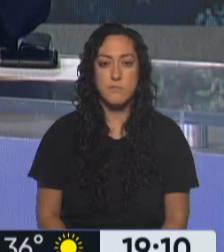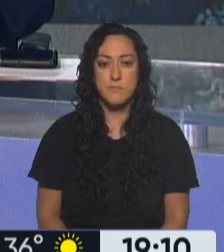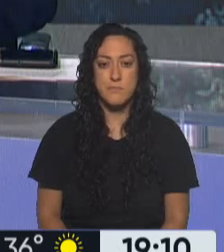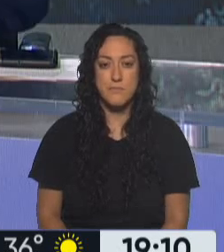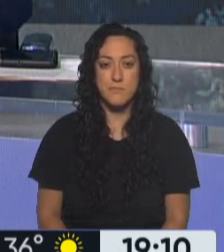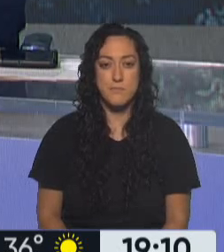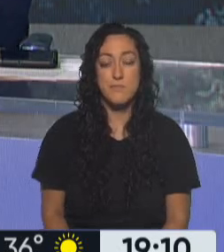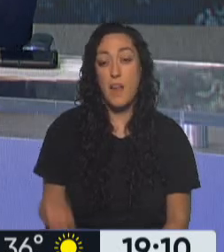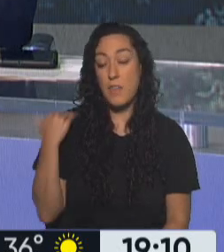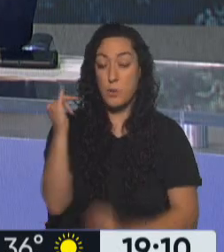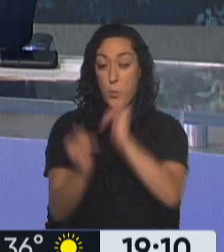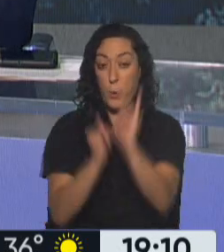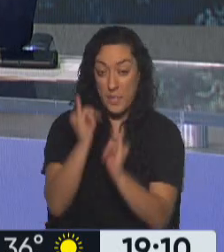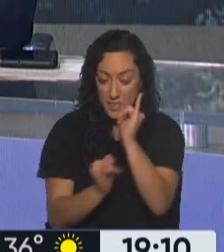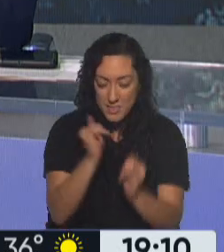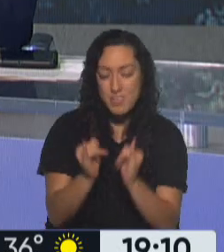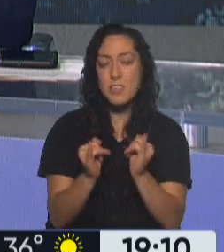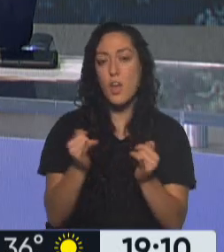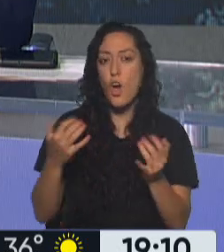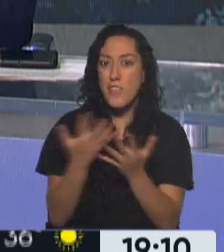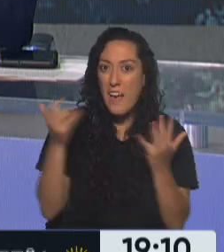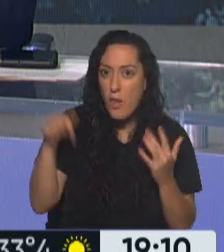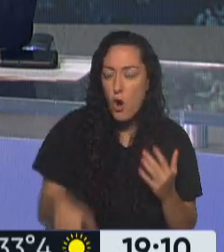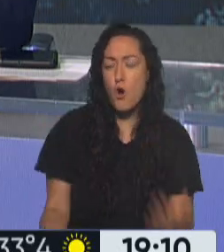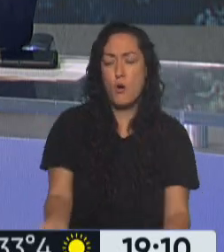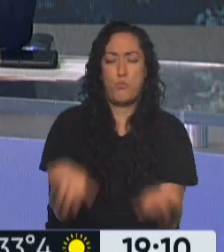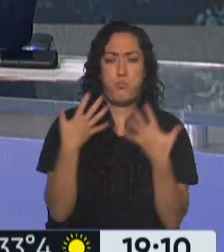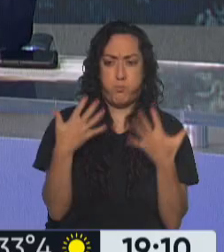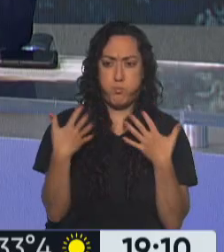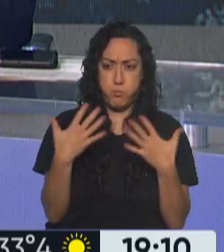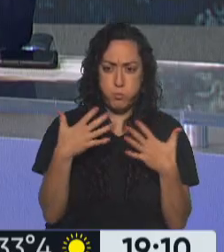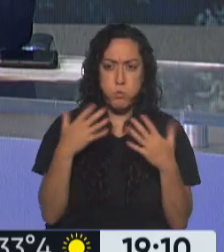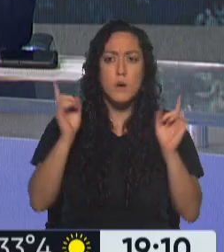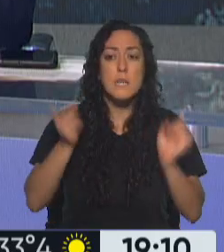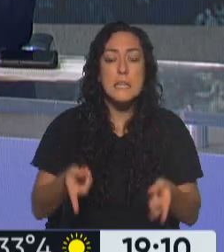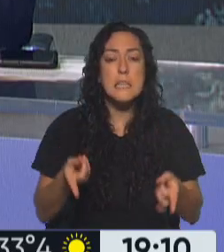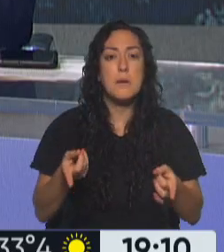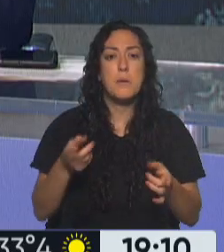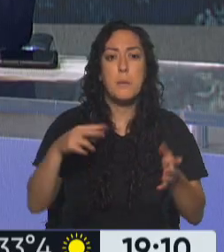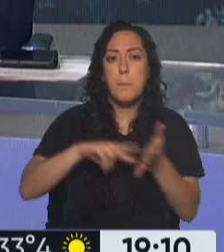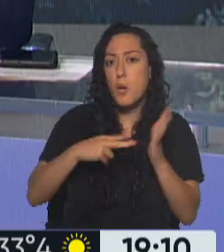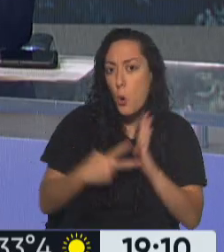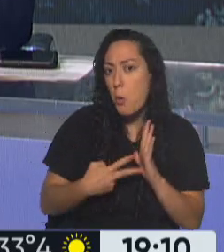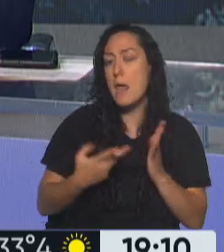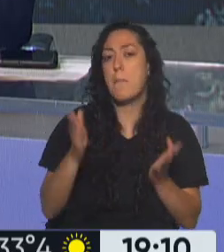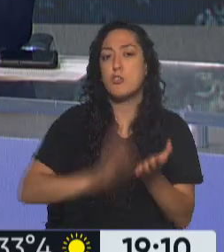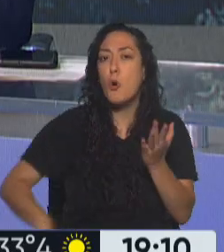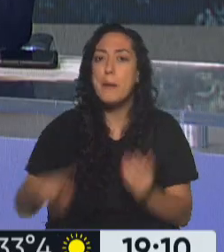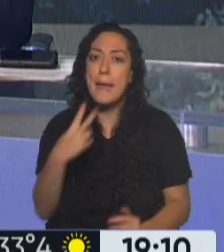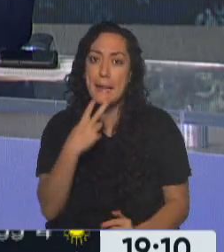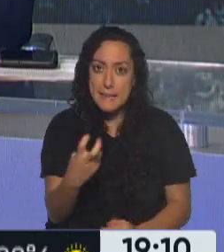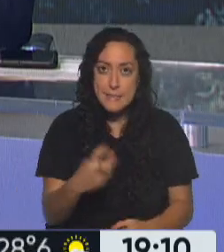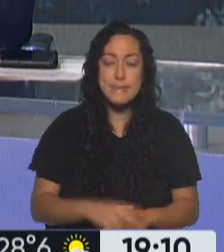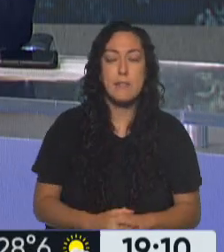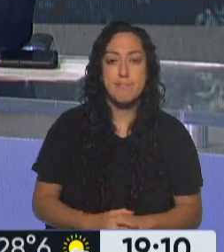Ya lo adelantábamos, Pablo, Sí, claro. porque ha sido un día de muchísimo calor, pero también con muchísimas complicaciones en materia de electricidad.